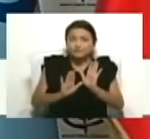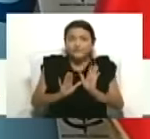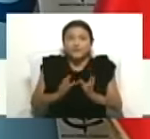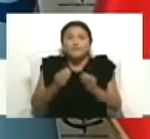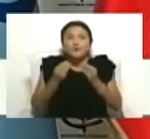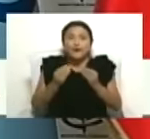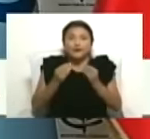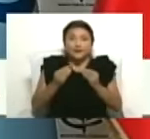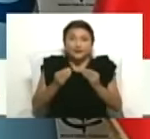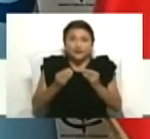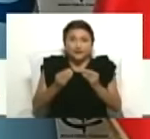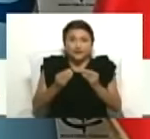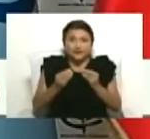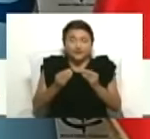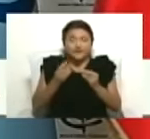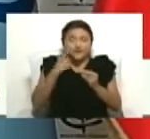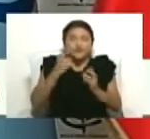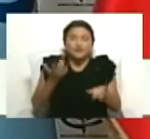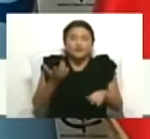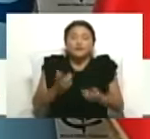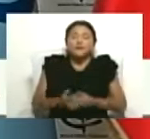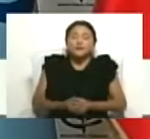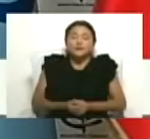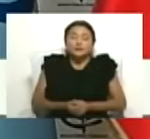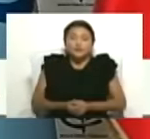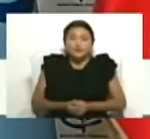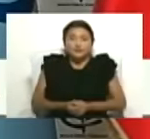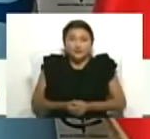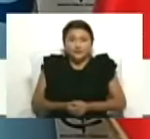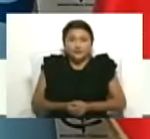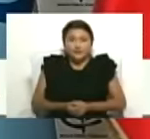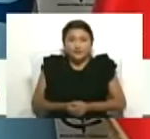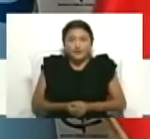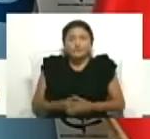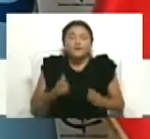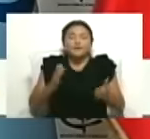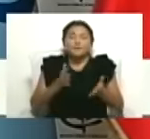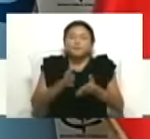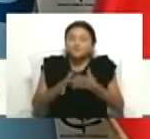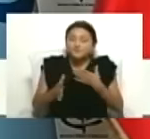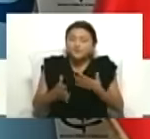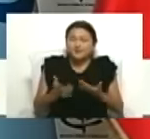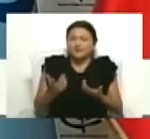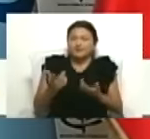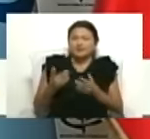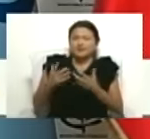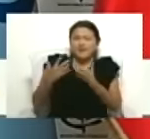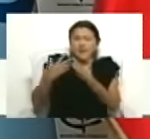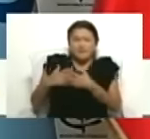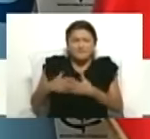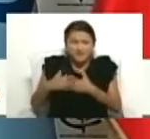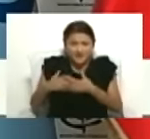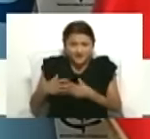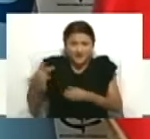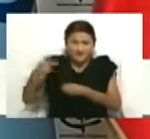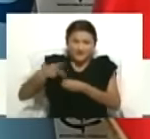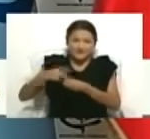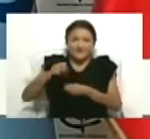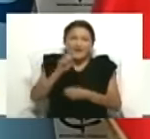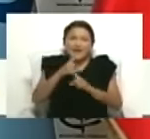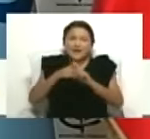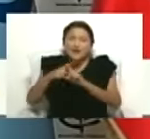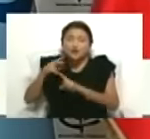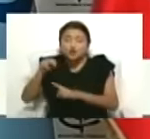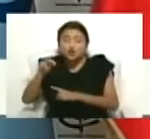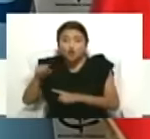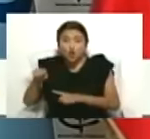bien una patada a la mesa y permitir que una transnacional petrolera como es la ExxonMobil,